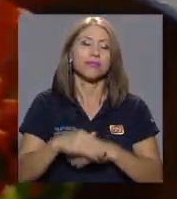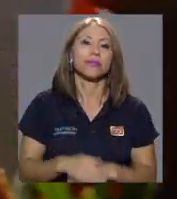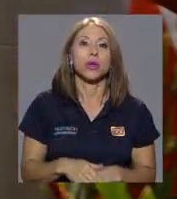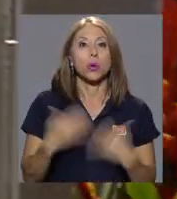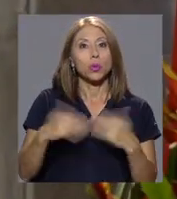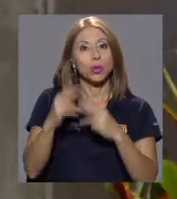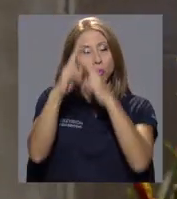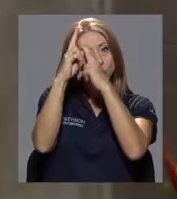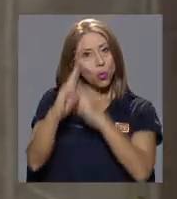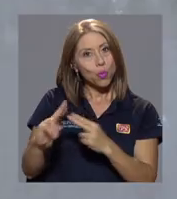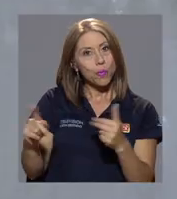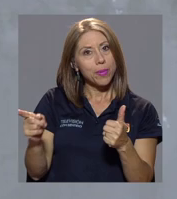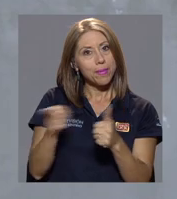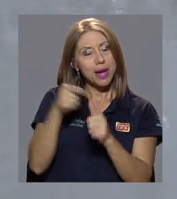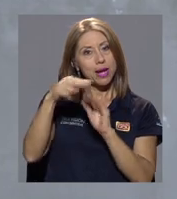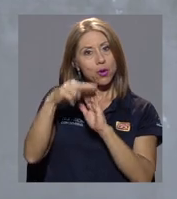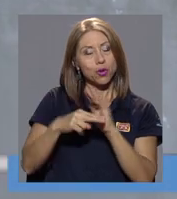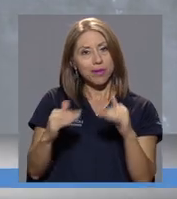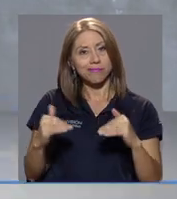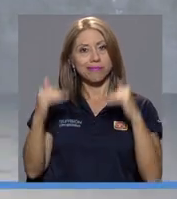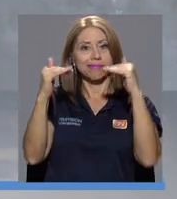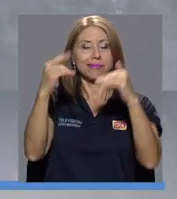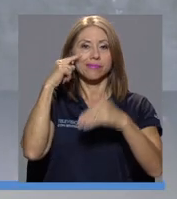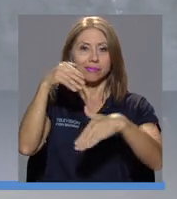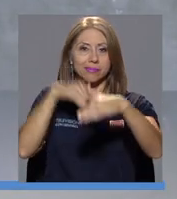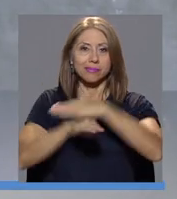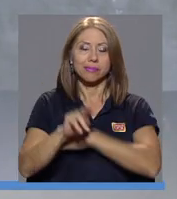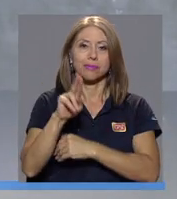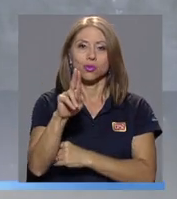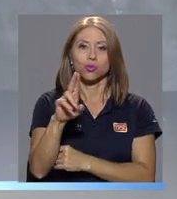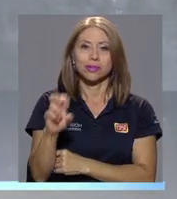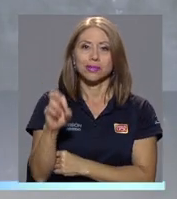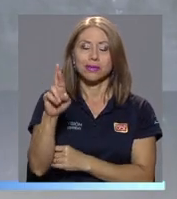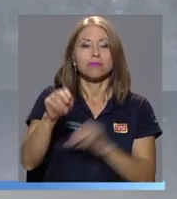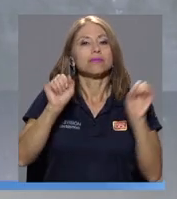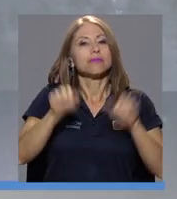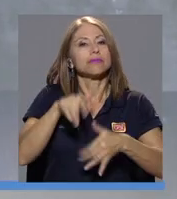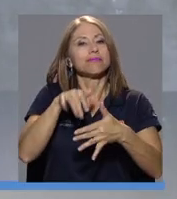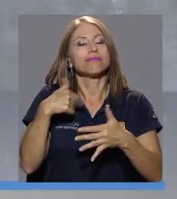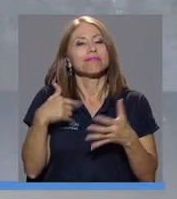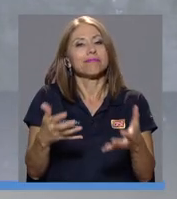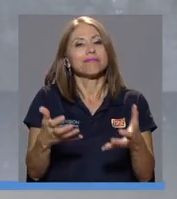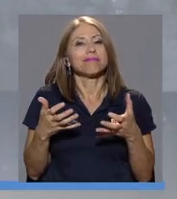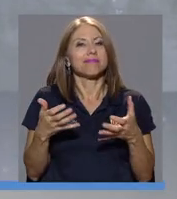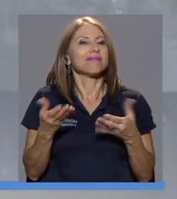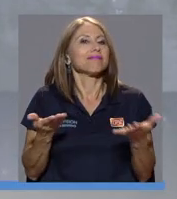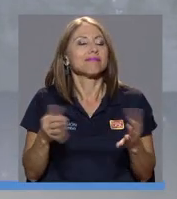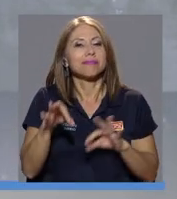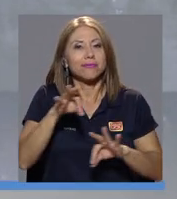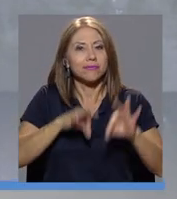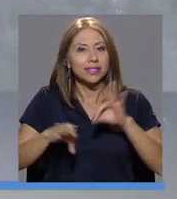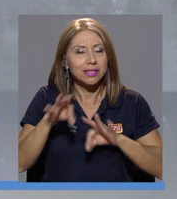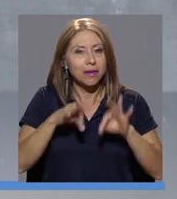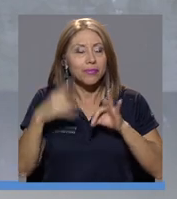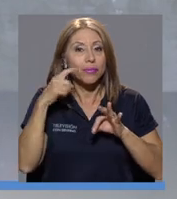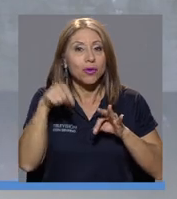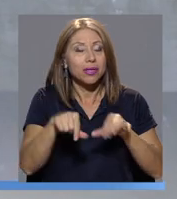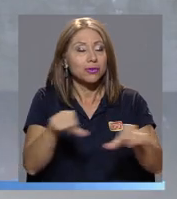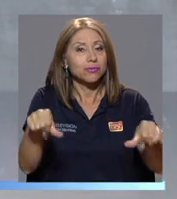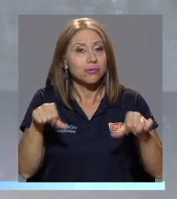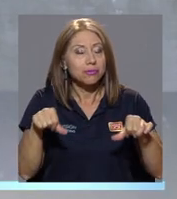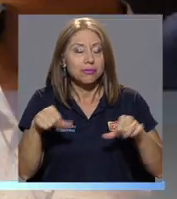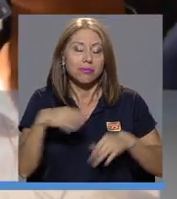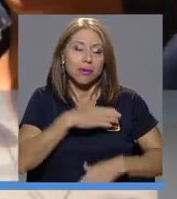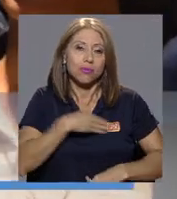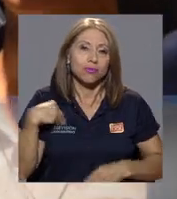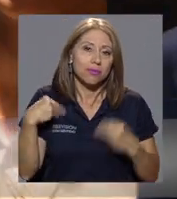un honor haber obtenido el primer promedio para entrar a la UCR y poder estudiar la carrera que yo quiero, en este caso es física, porque es un campo que me